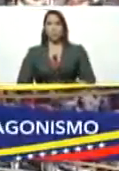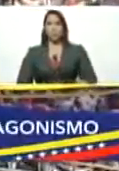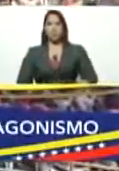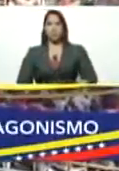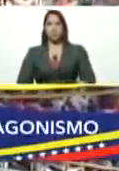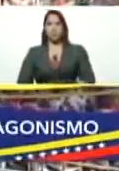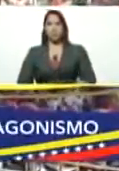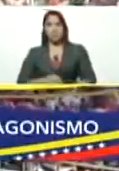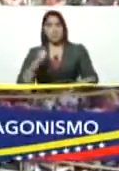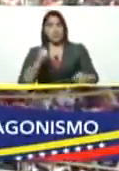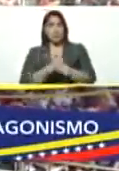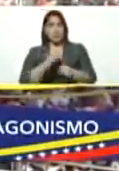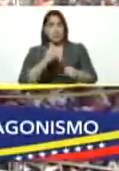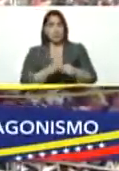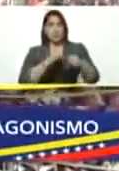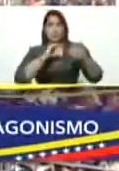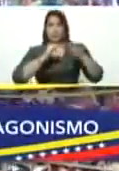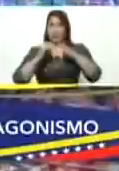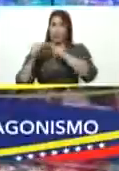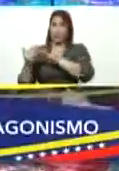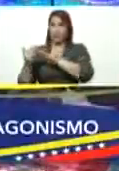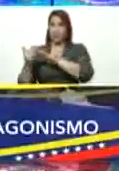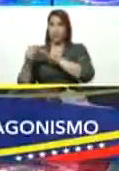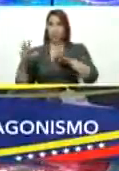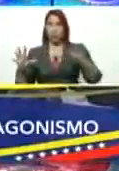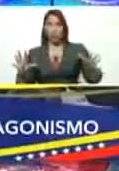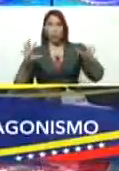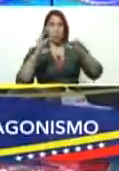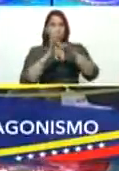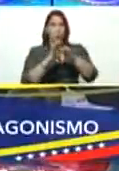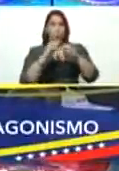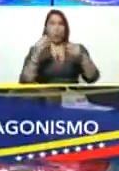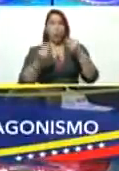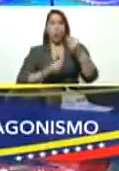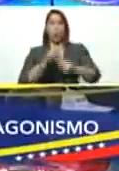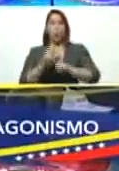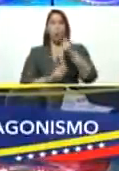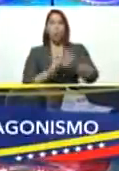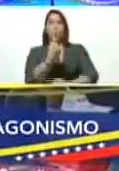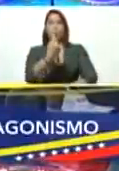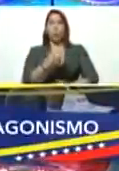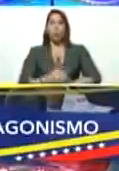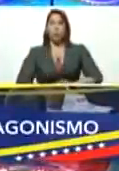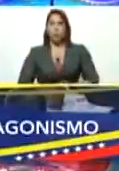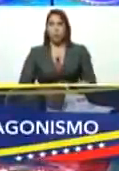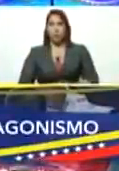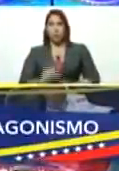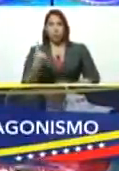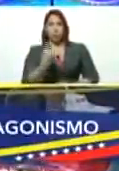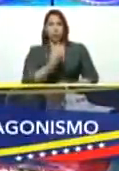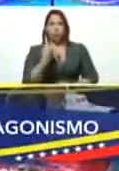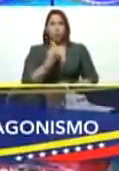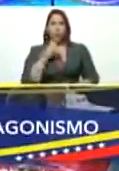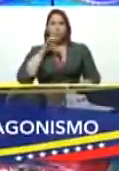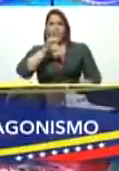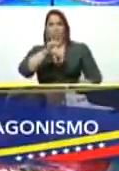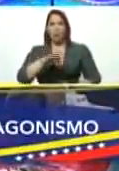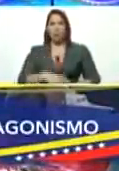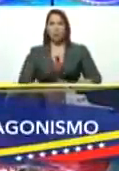clase obrera y comunas unidas como una como una sola patria